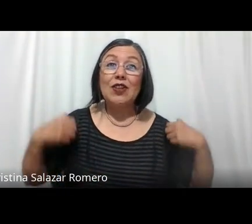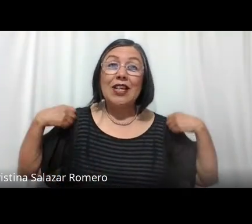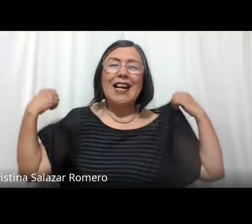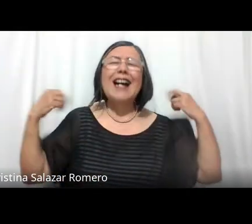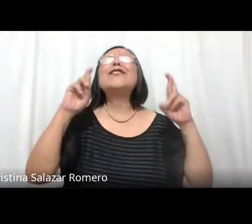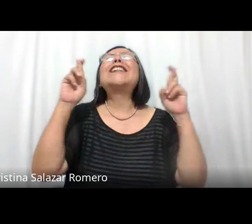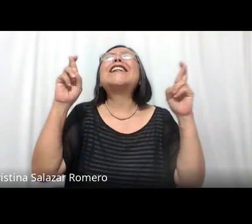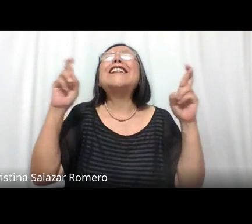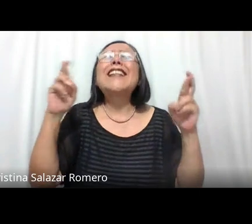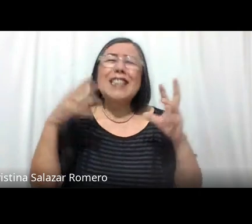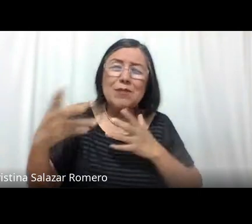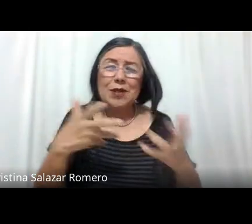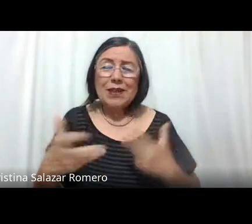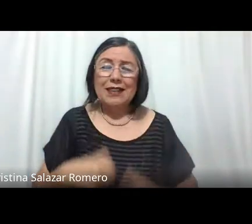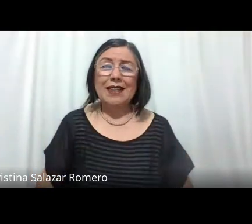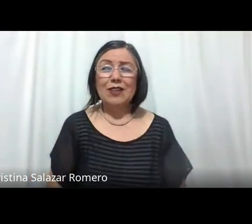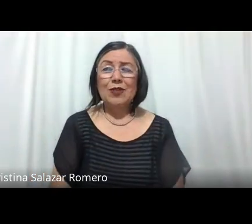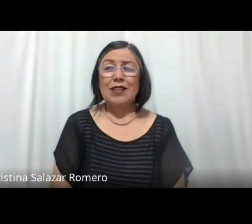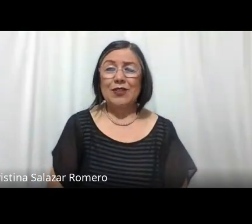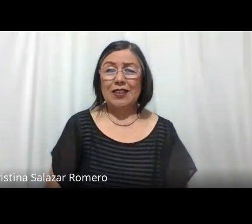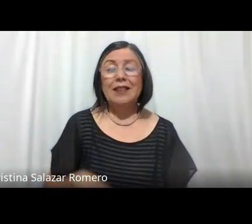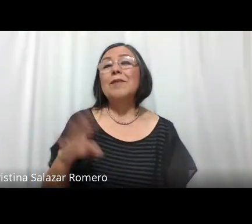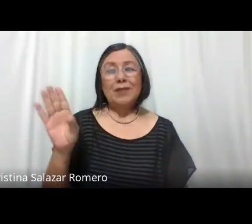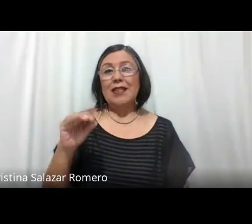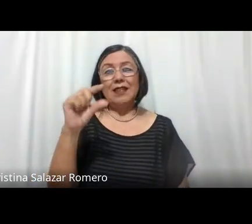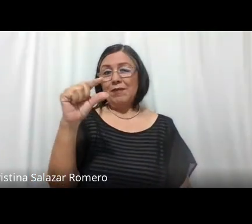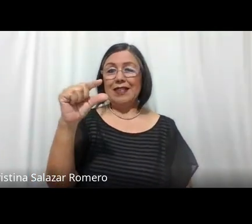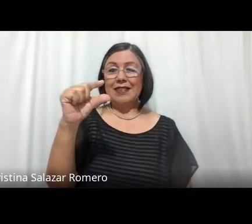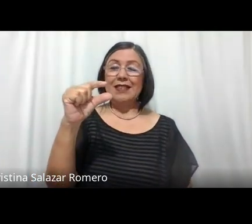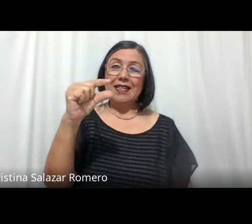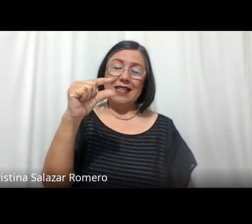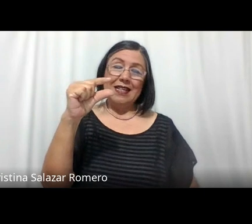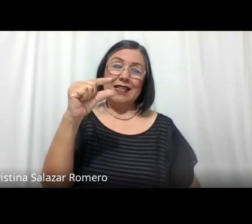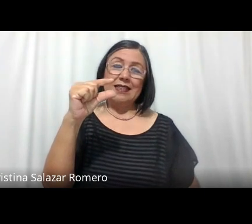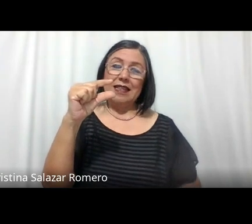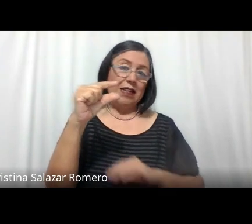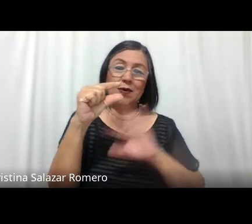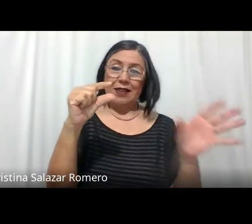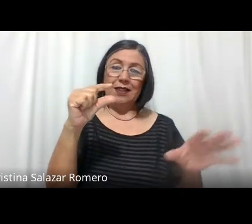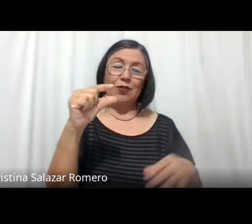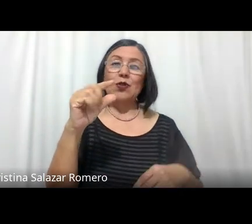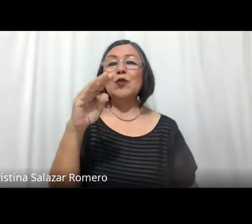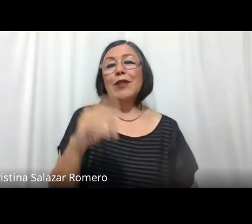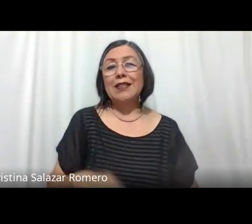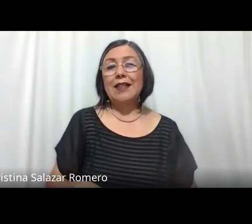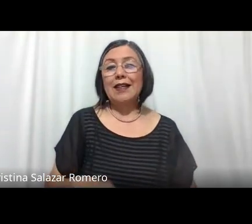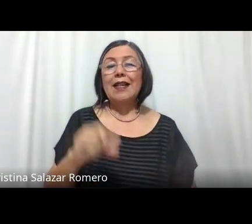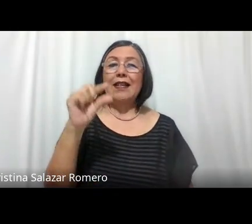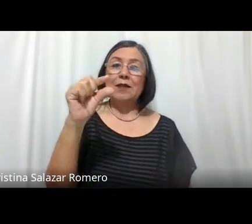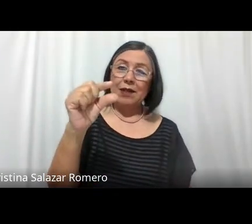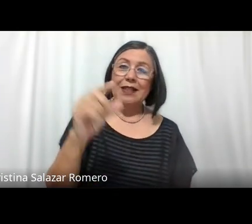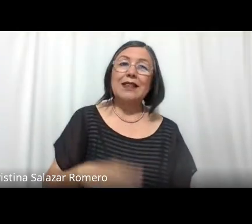espacio. Ay, ojalá que tenga tiempo de practicar con ellos, ¿sí? Y también esta seña, igual que nosotros, puede